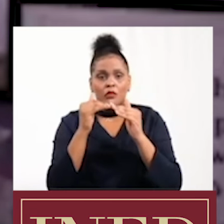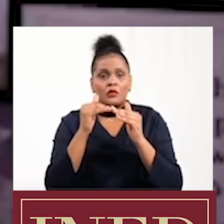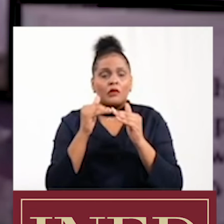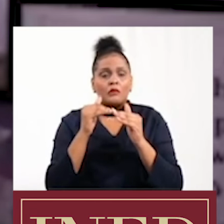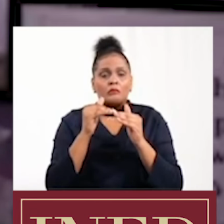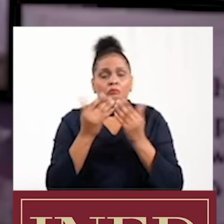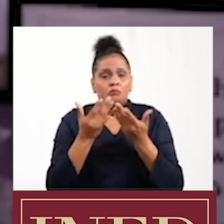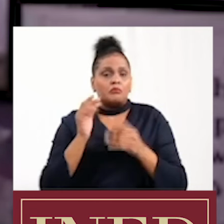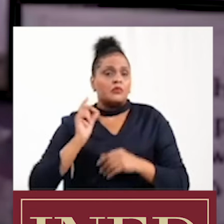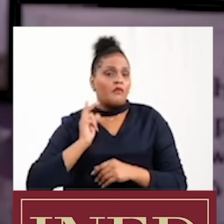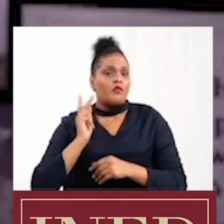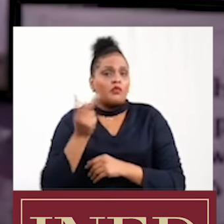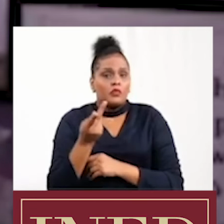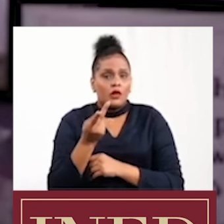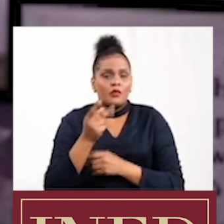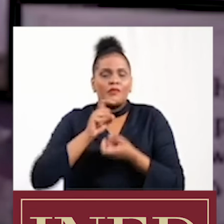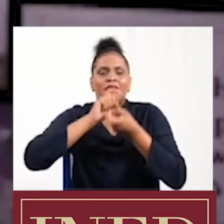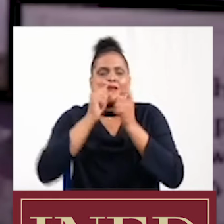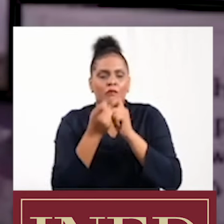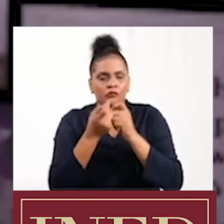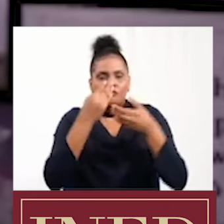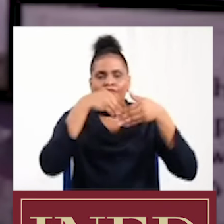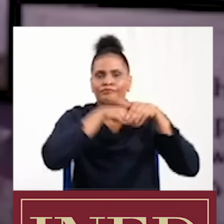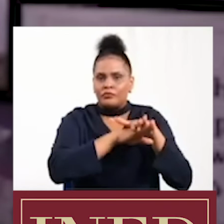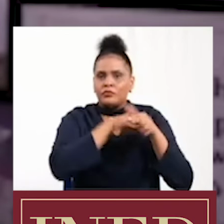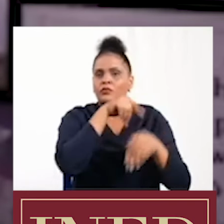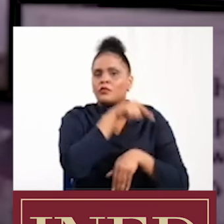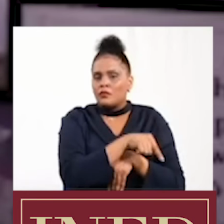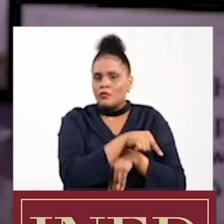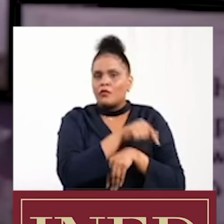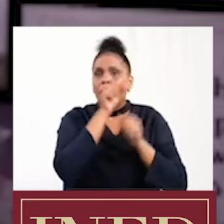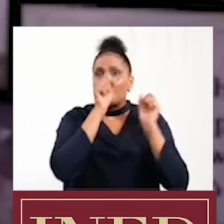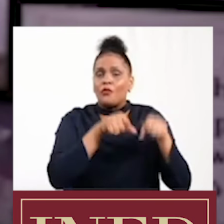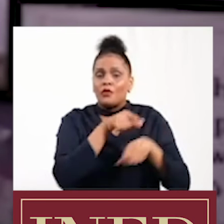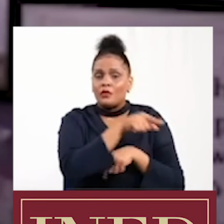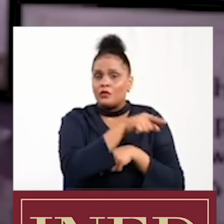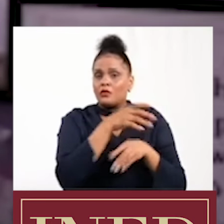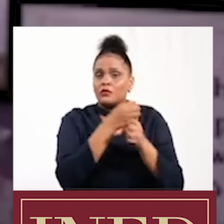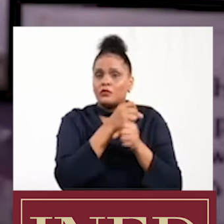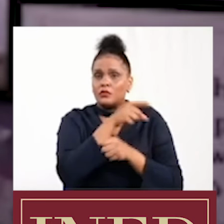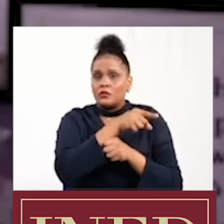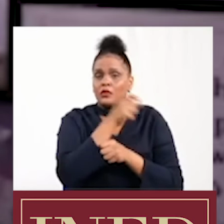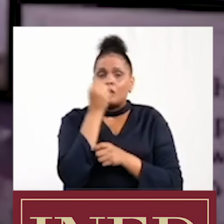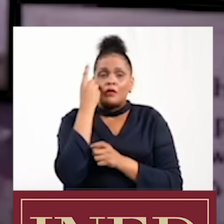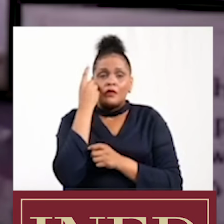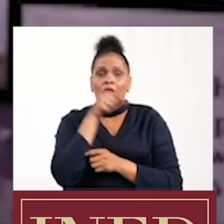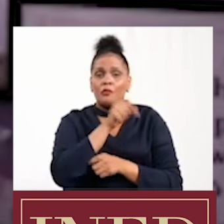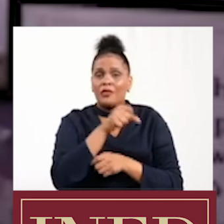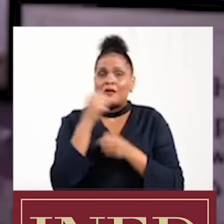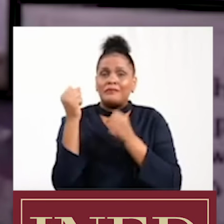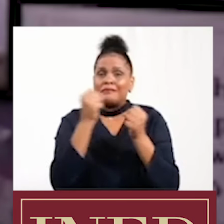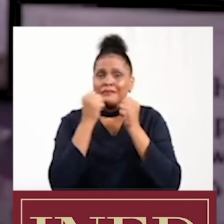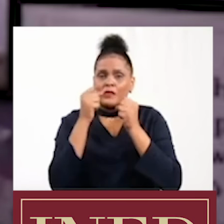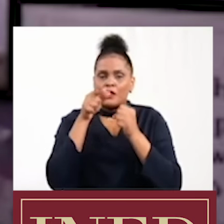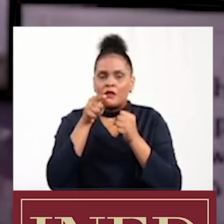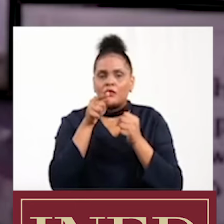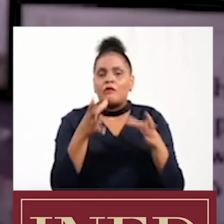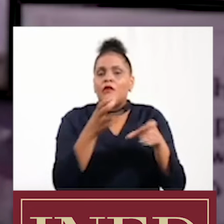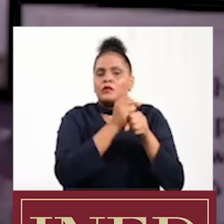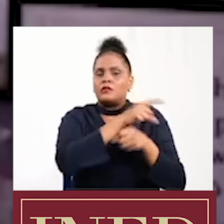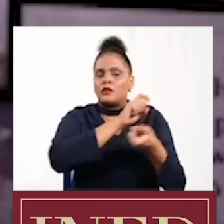voluntaria sino que viene desde un cambio externo entonces yo lo que creo es que lo que tenemos que hacer es reforzar el diseño